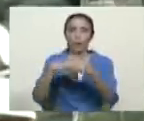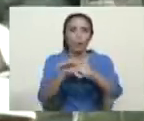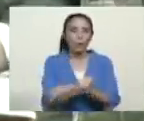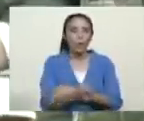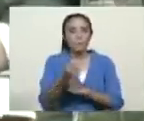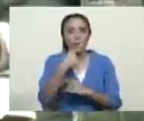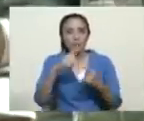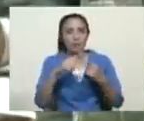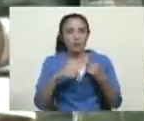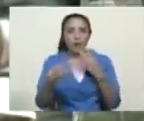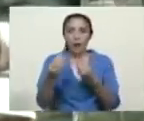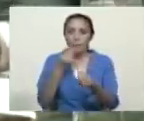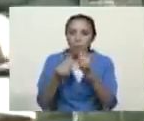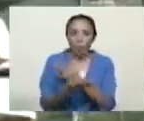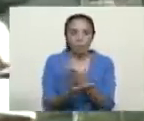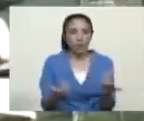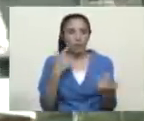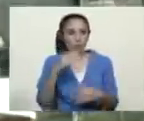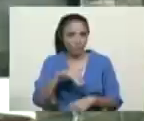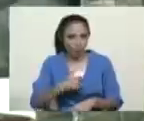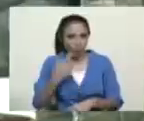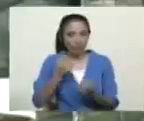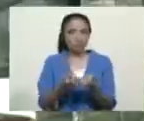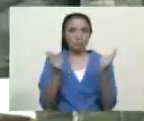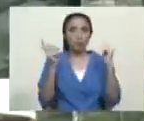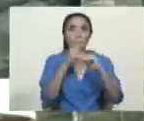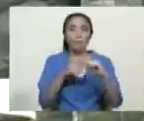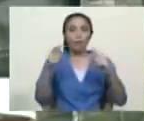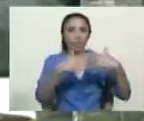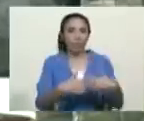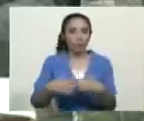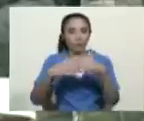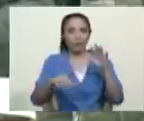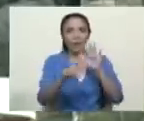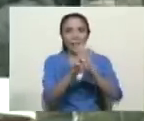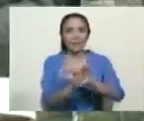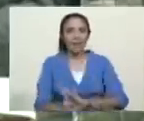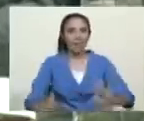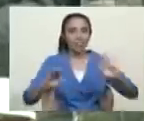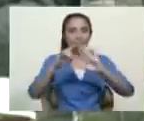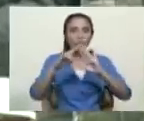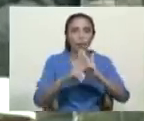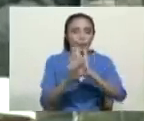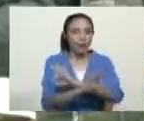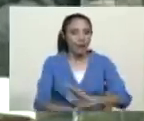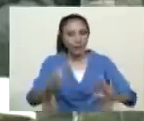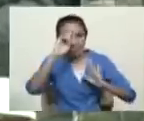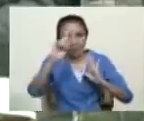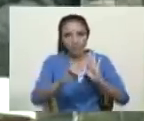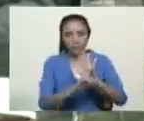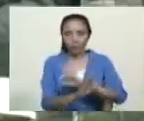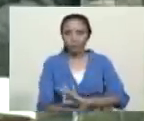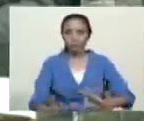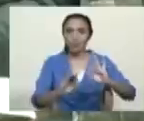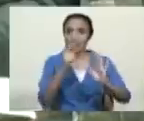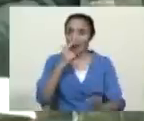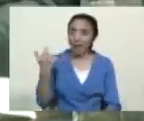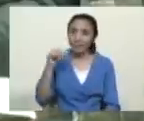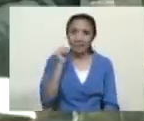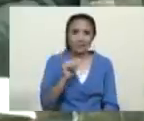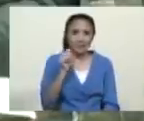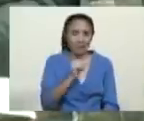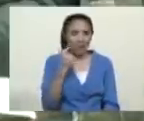las autoridades de Estados Unidos no quieren actuar de forma legítima. Lo que sucedió el sábado no fue